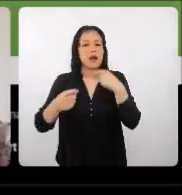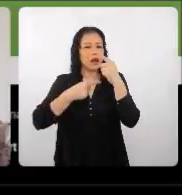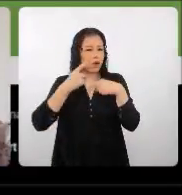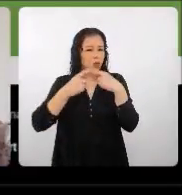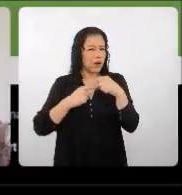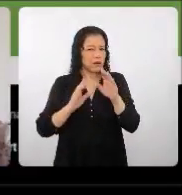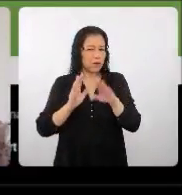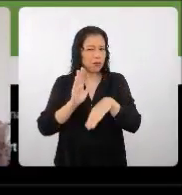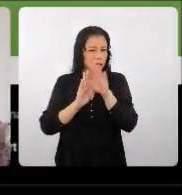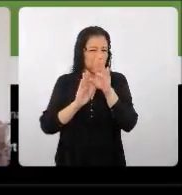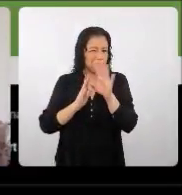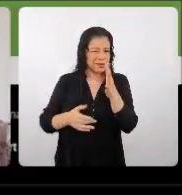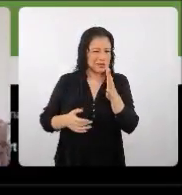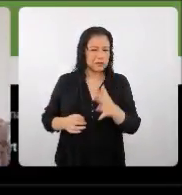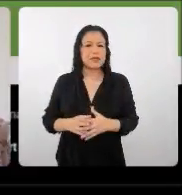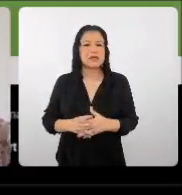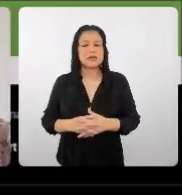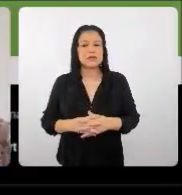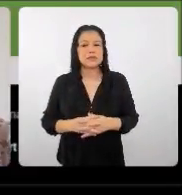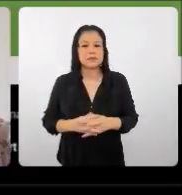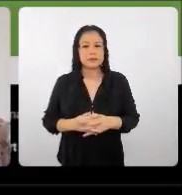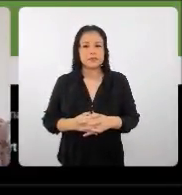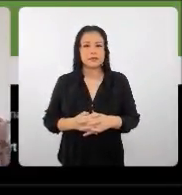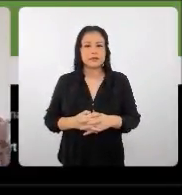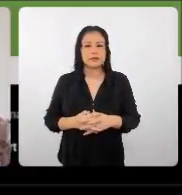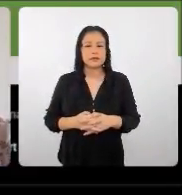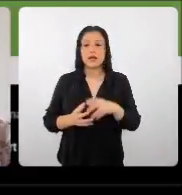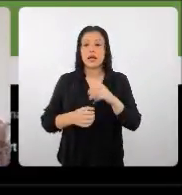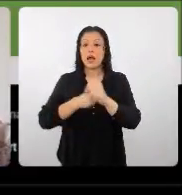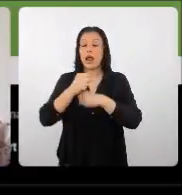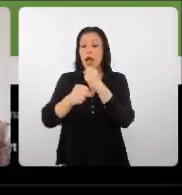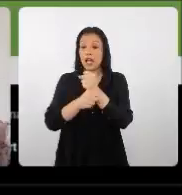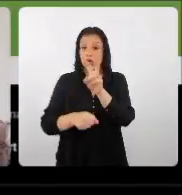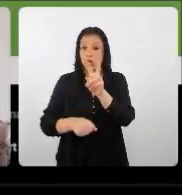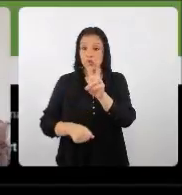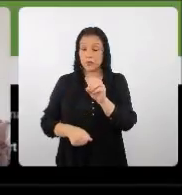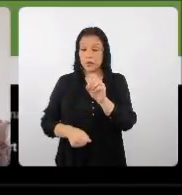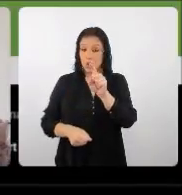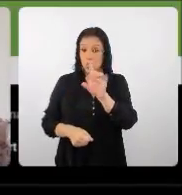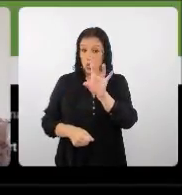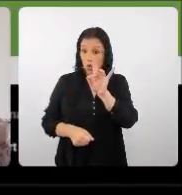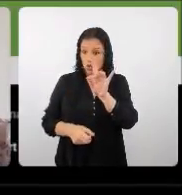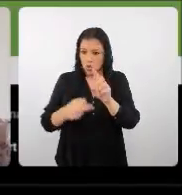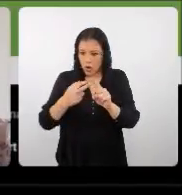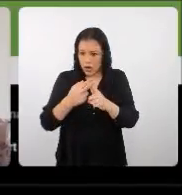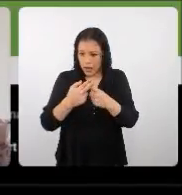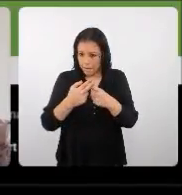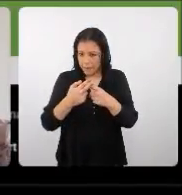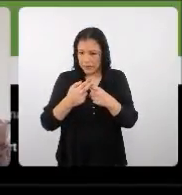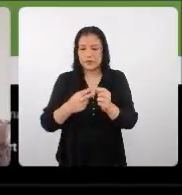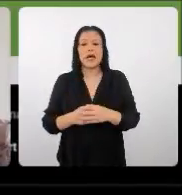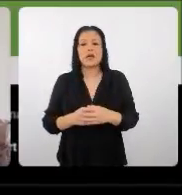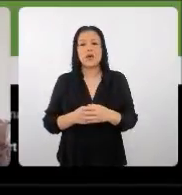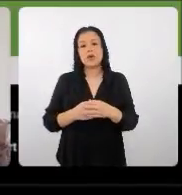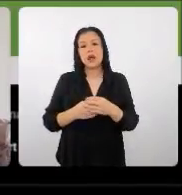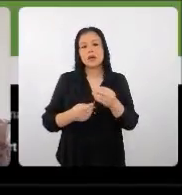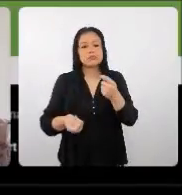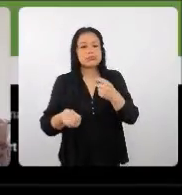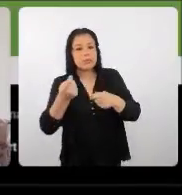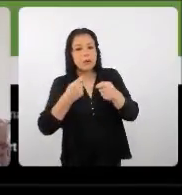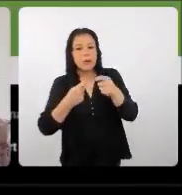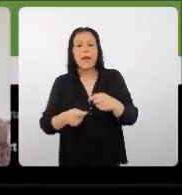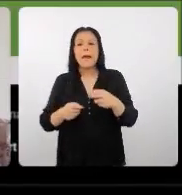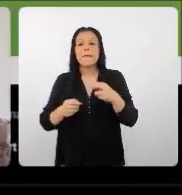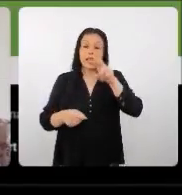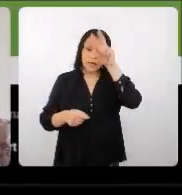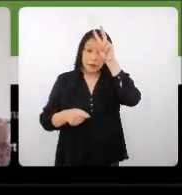de, más o menos, en el 2018 se iniciaron las gestiones para que Perú pueda exhibir